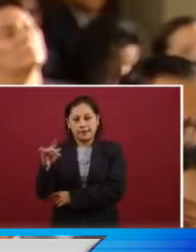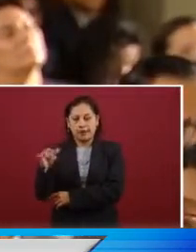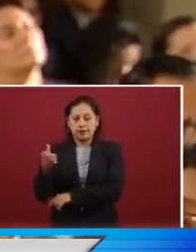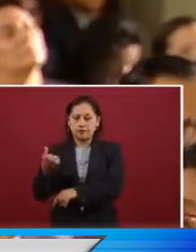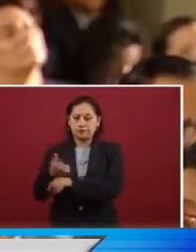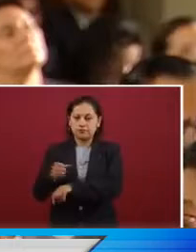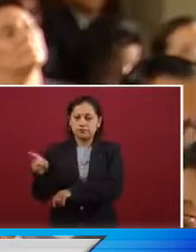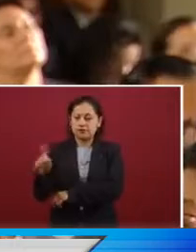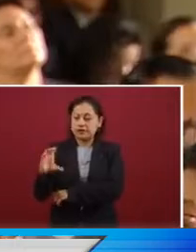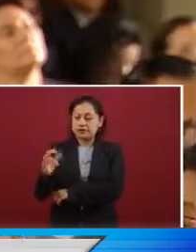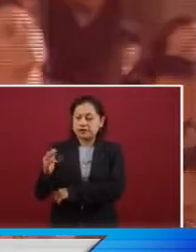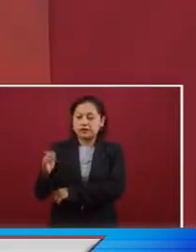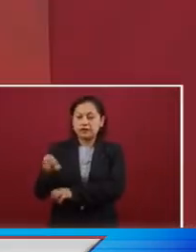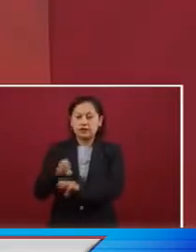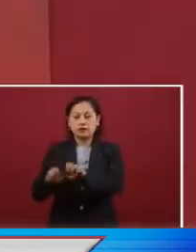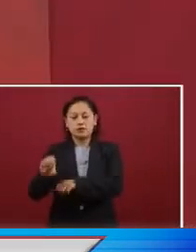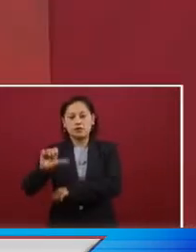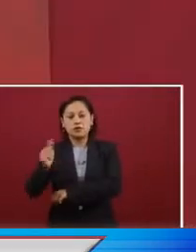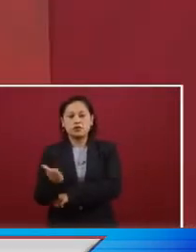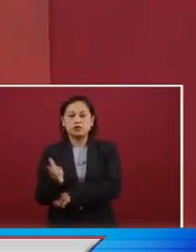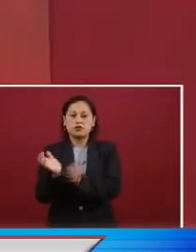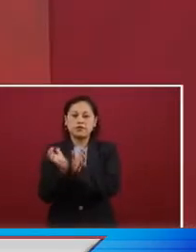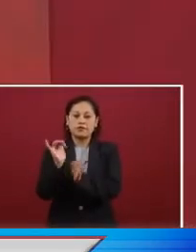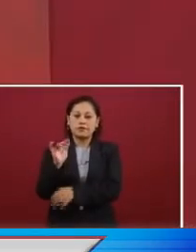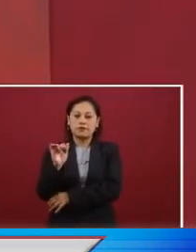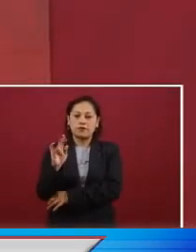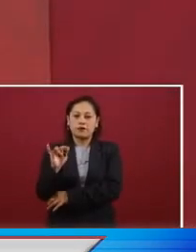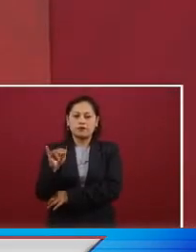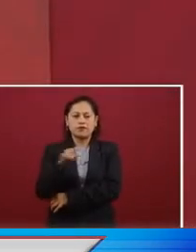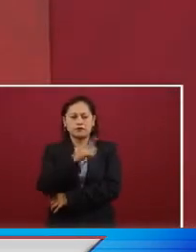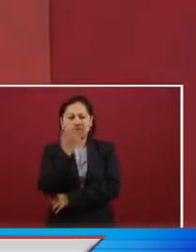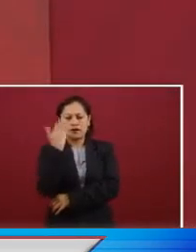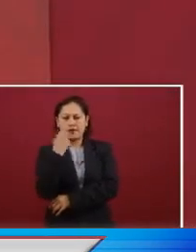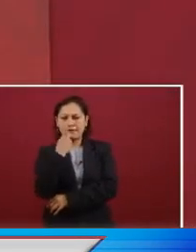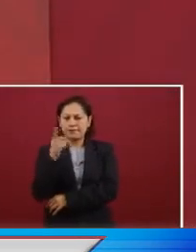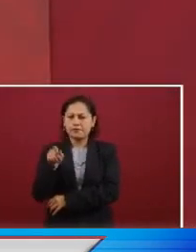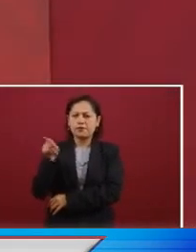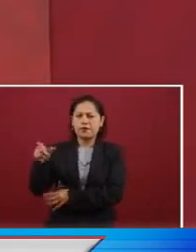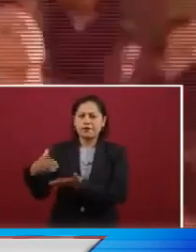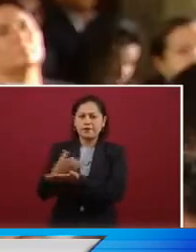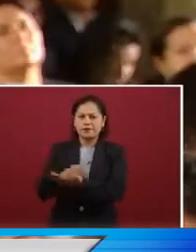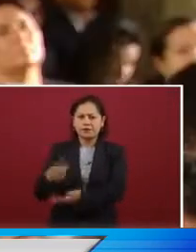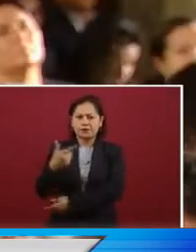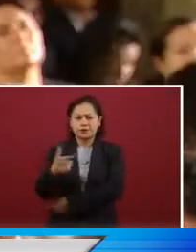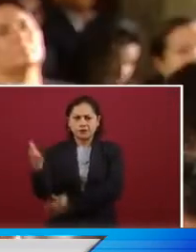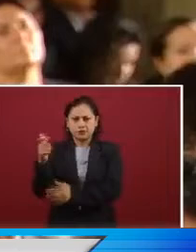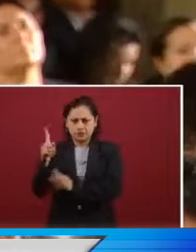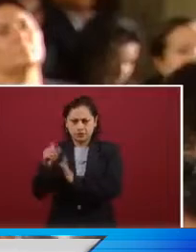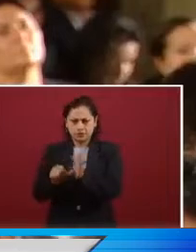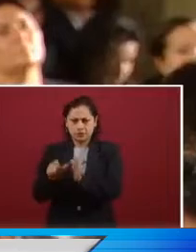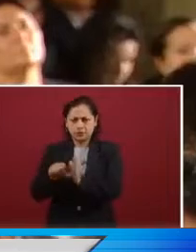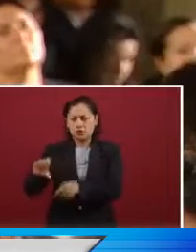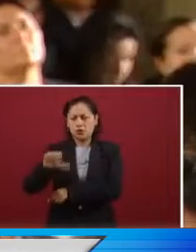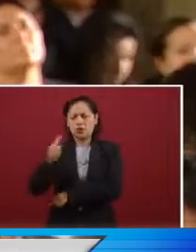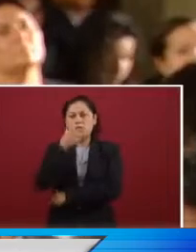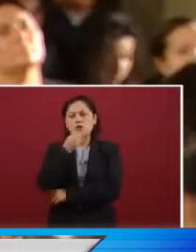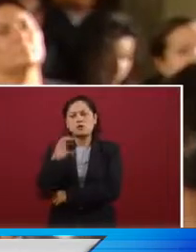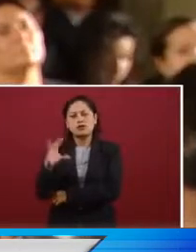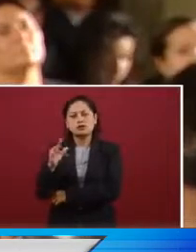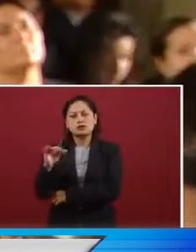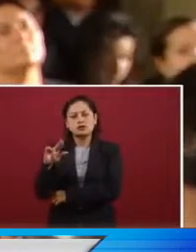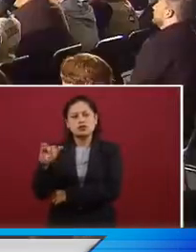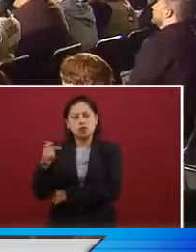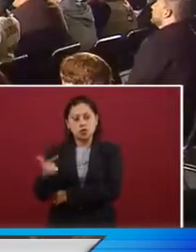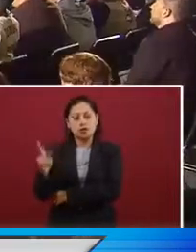Márquez Camacho, con vínculos priistas en Hidalgo, como el exdirector del Infonavit que ganaba 700,000 pesos al mes y Osorio Chong. Este medio